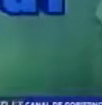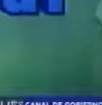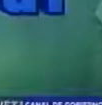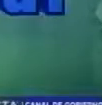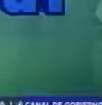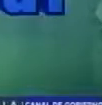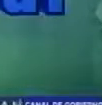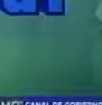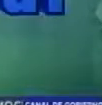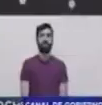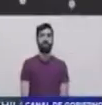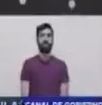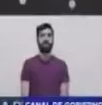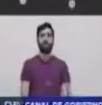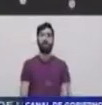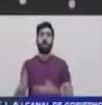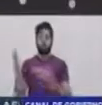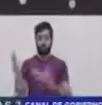psicosocial.